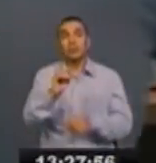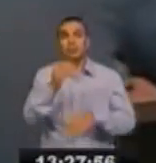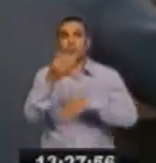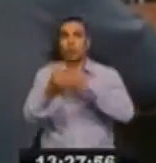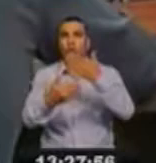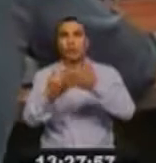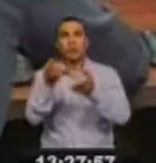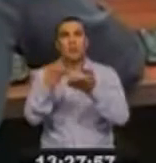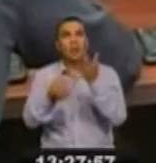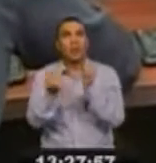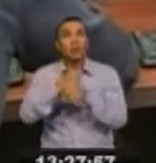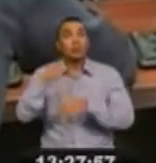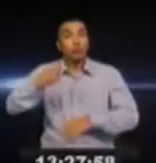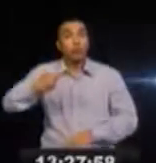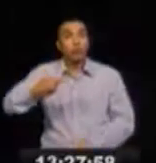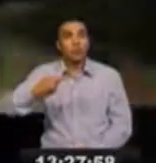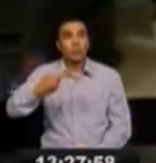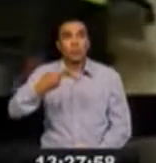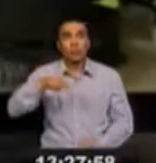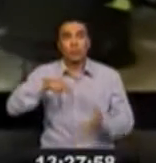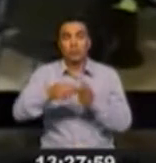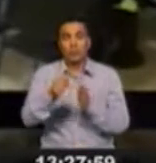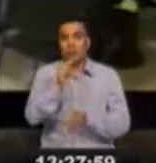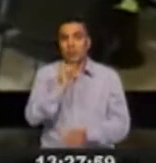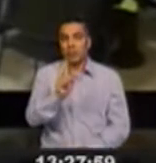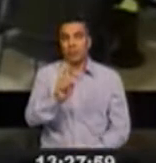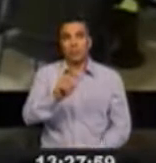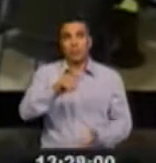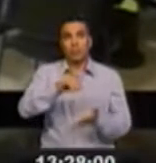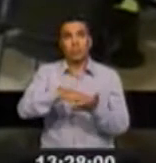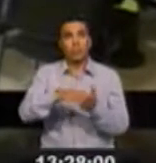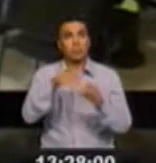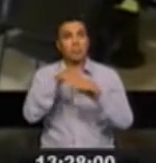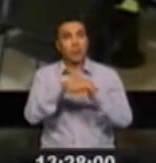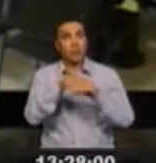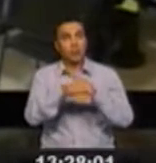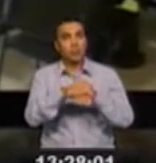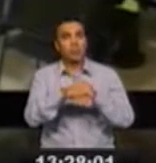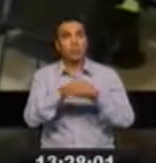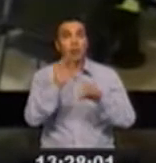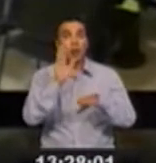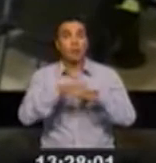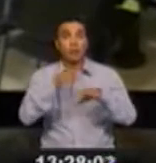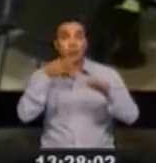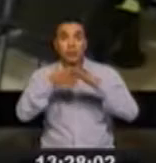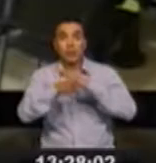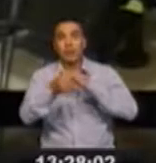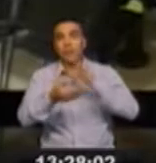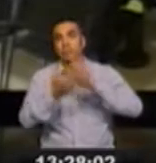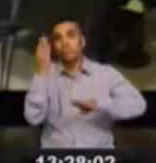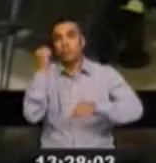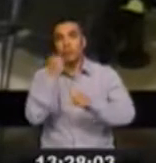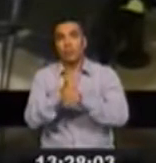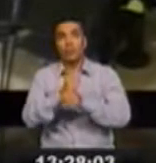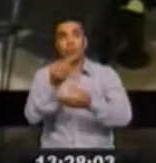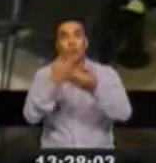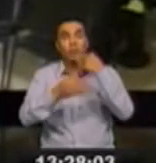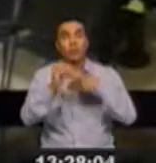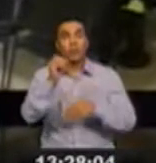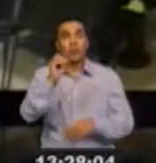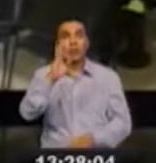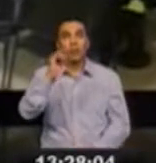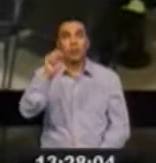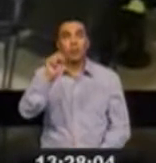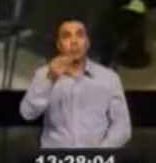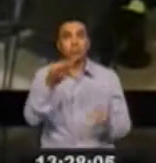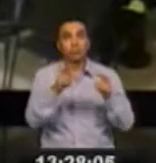procesos que se realizan diariamente son generación de clave, registro de cuenta bancaria, avisos de entrada y salida, devolución de cesantía y devolución